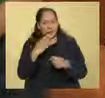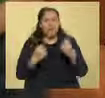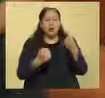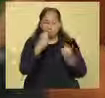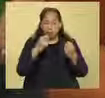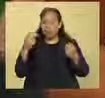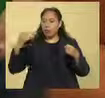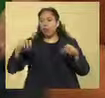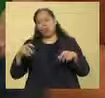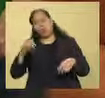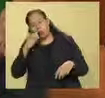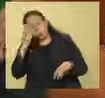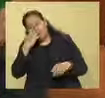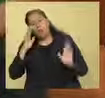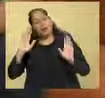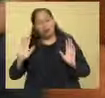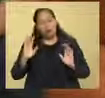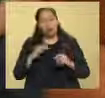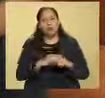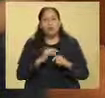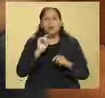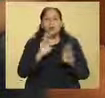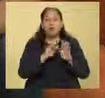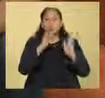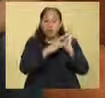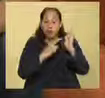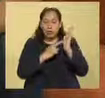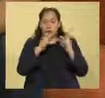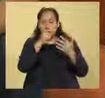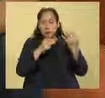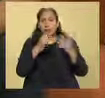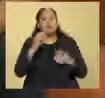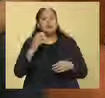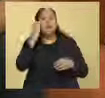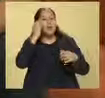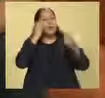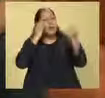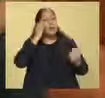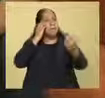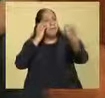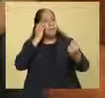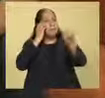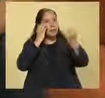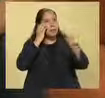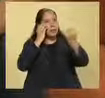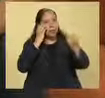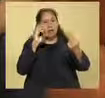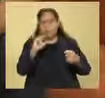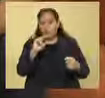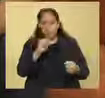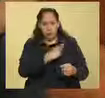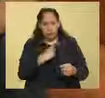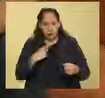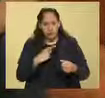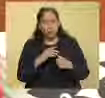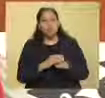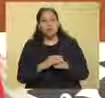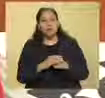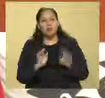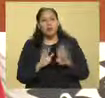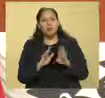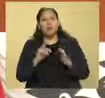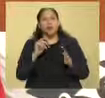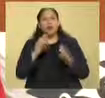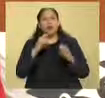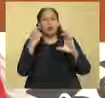secreto respetar las reglas donde los límites de velocidad no usar el celular o muy bien también mientras manejan que está de moda a nadie nos urge